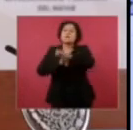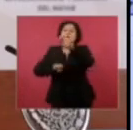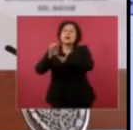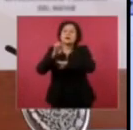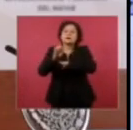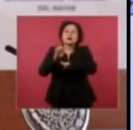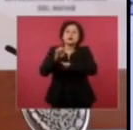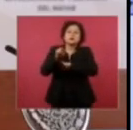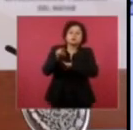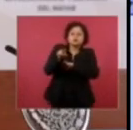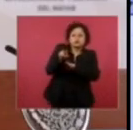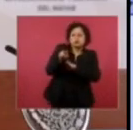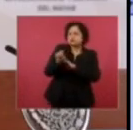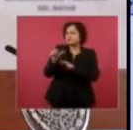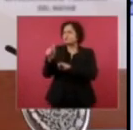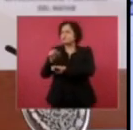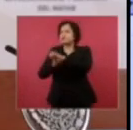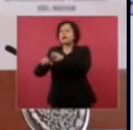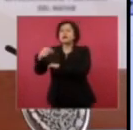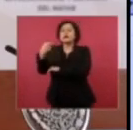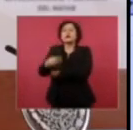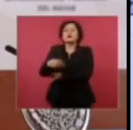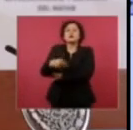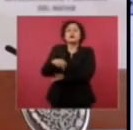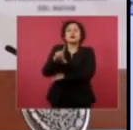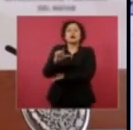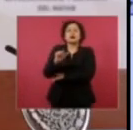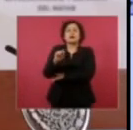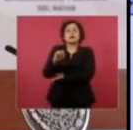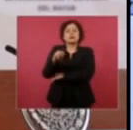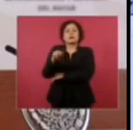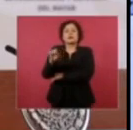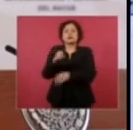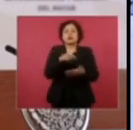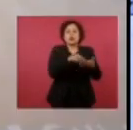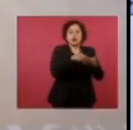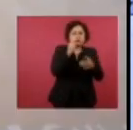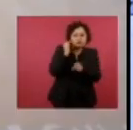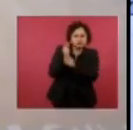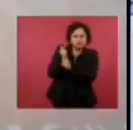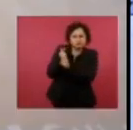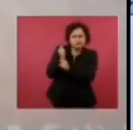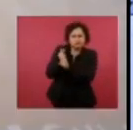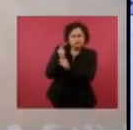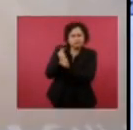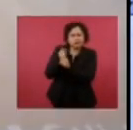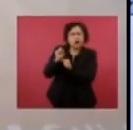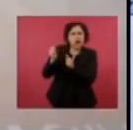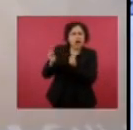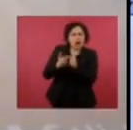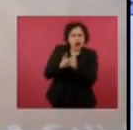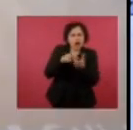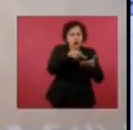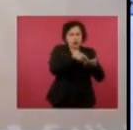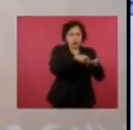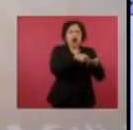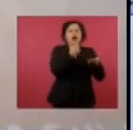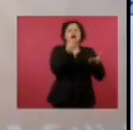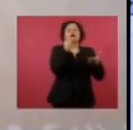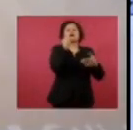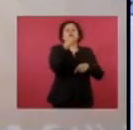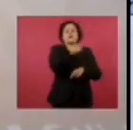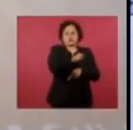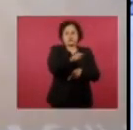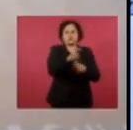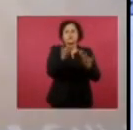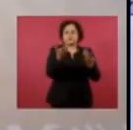Córdoba con un millón de pesos por sus intervenciones exactamente Y bueno ya hay empresas